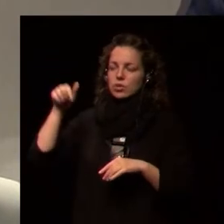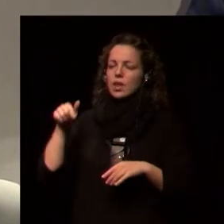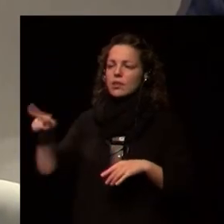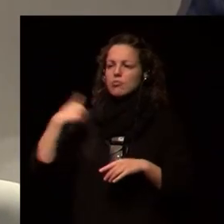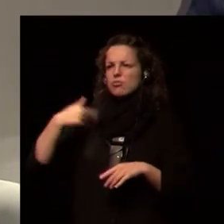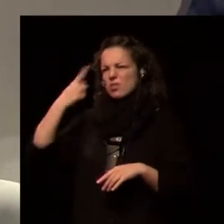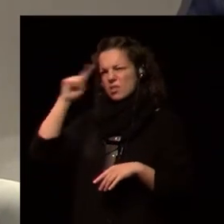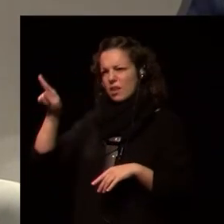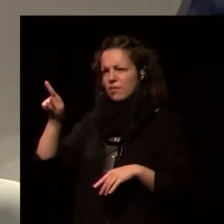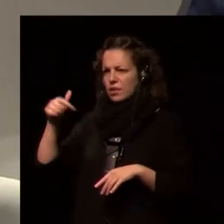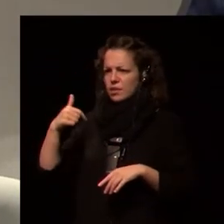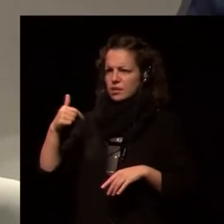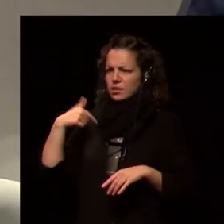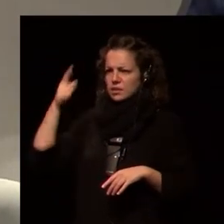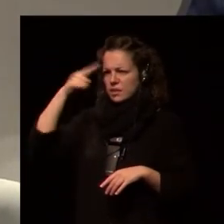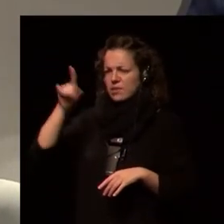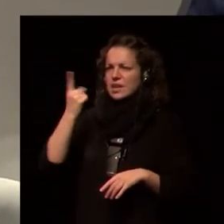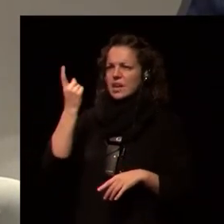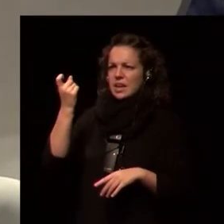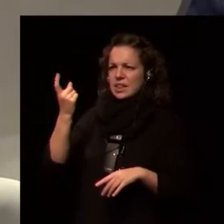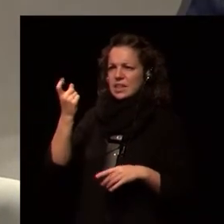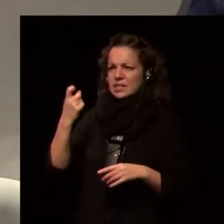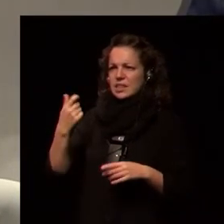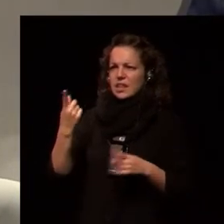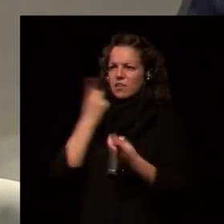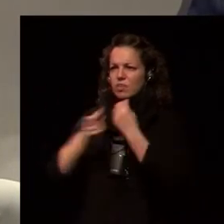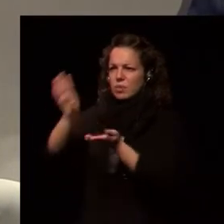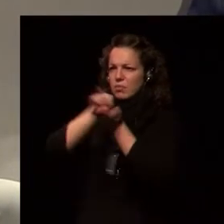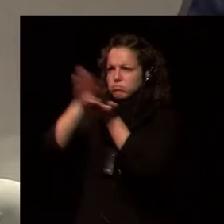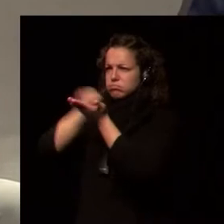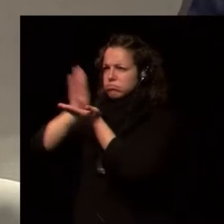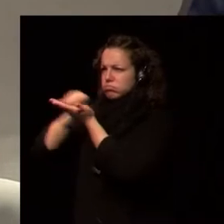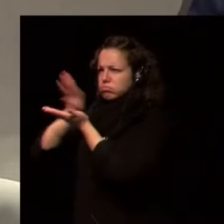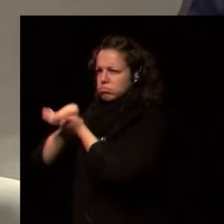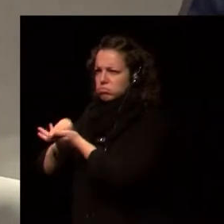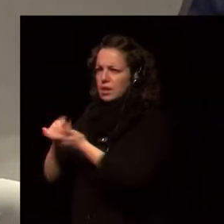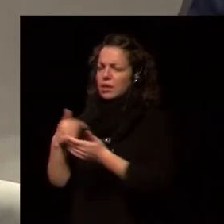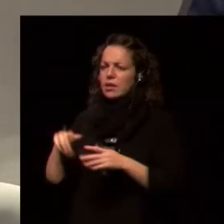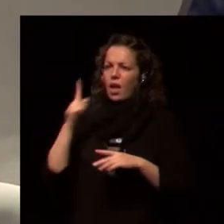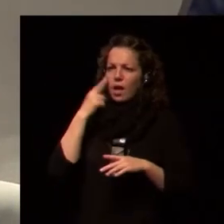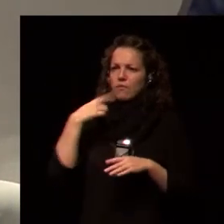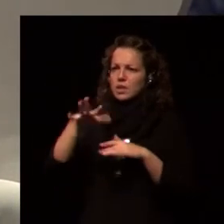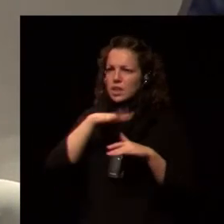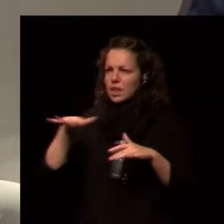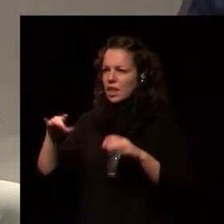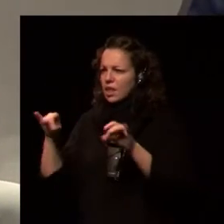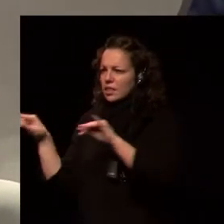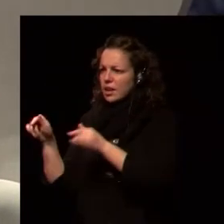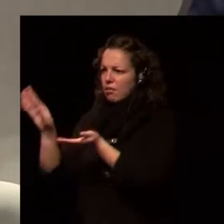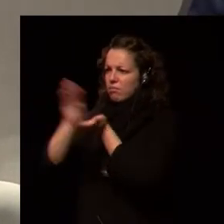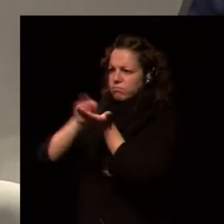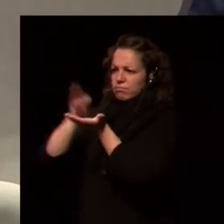instintivamente era la necesidad absoluta de recopilar información away from del terreno, lejos de las